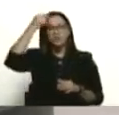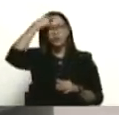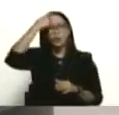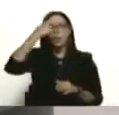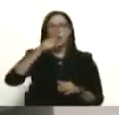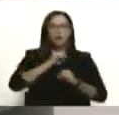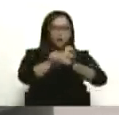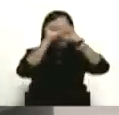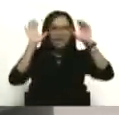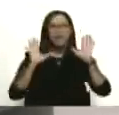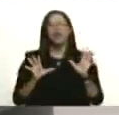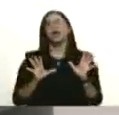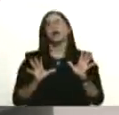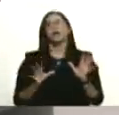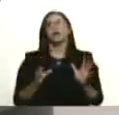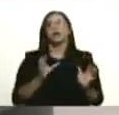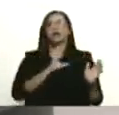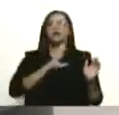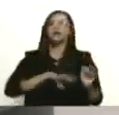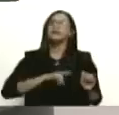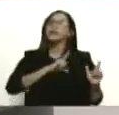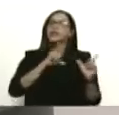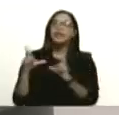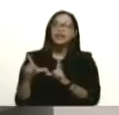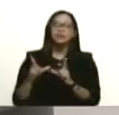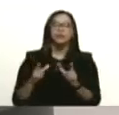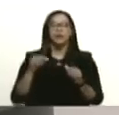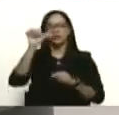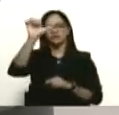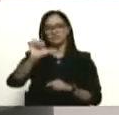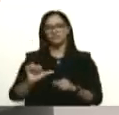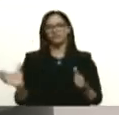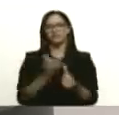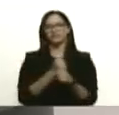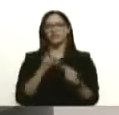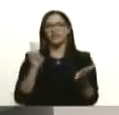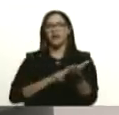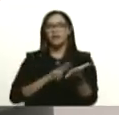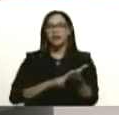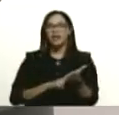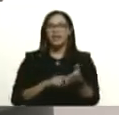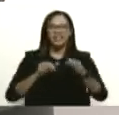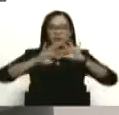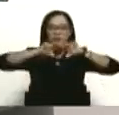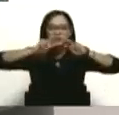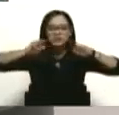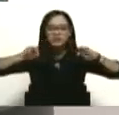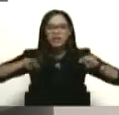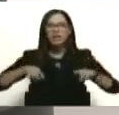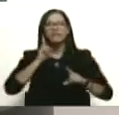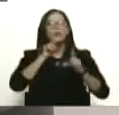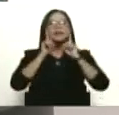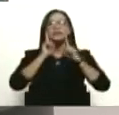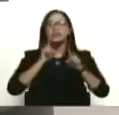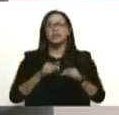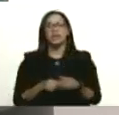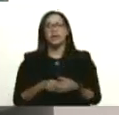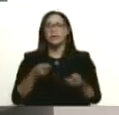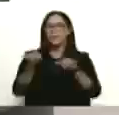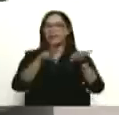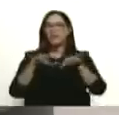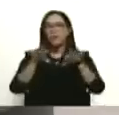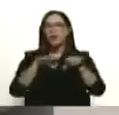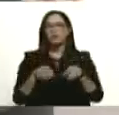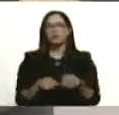esté preparado para dilucidar la verdad en medio de ese enjambre de falsedad, de manipulación y de